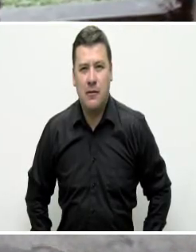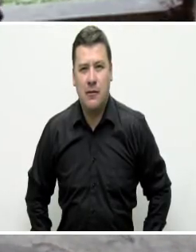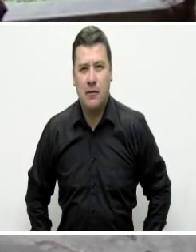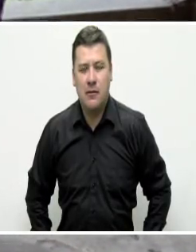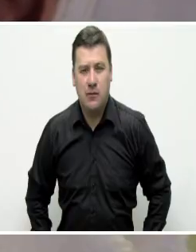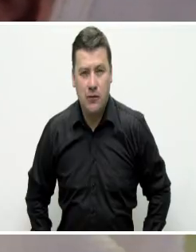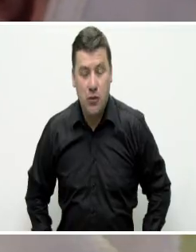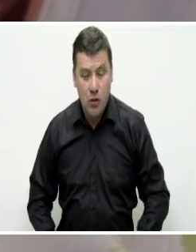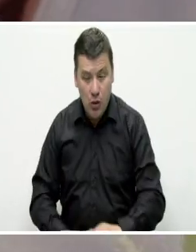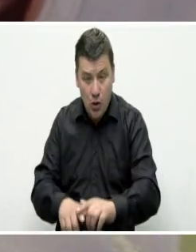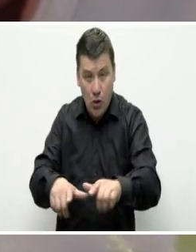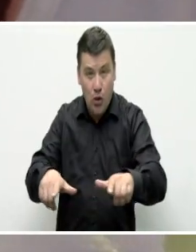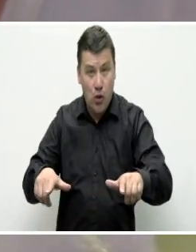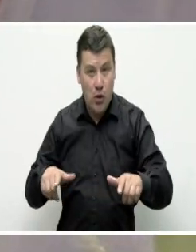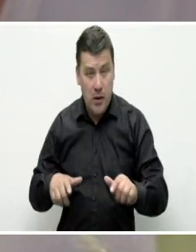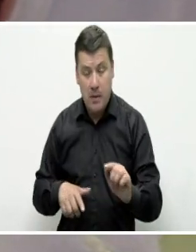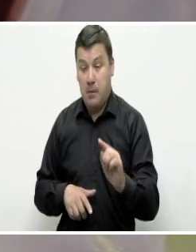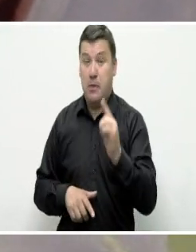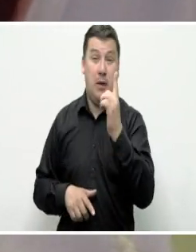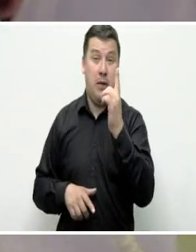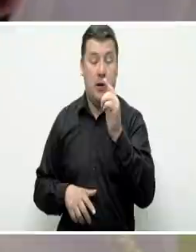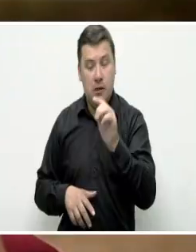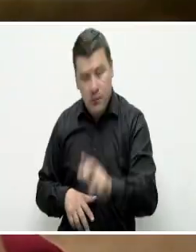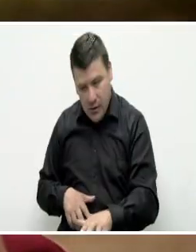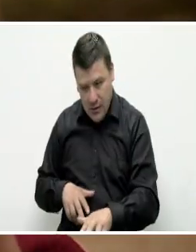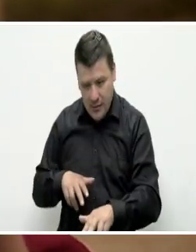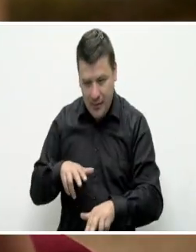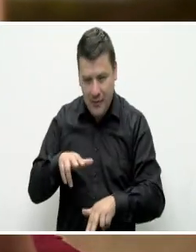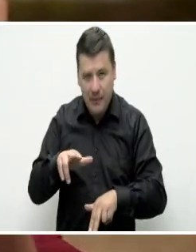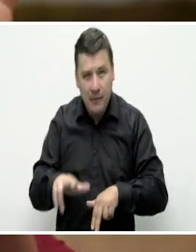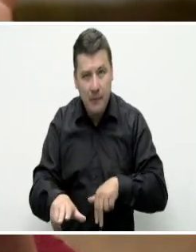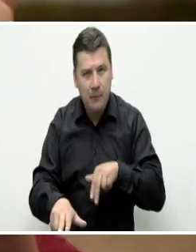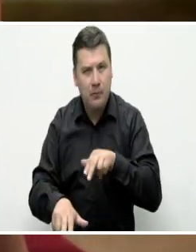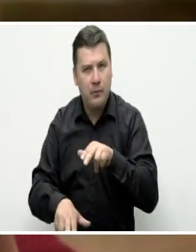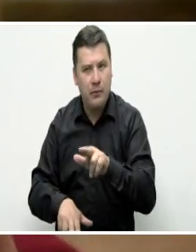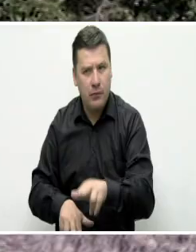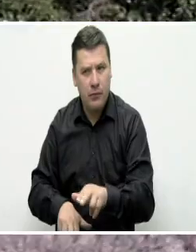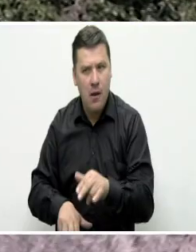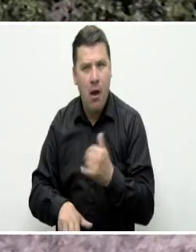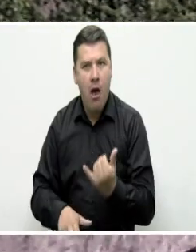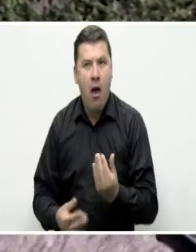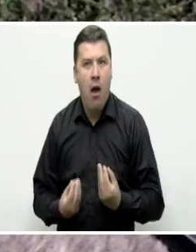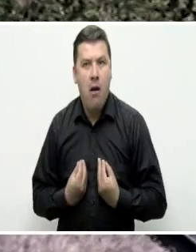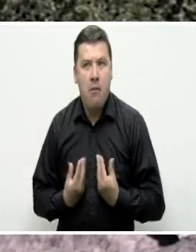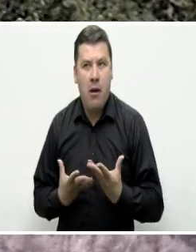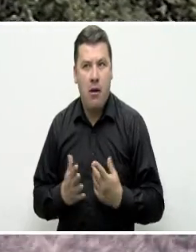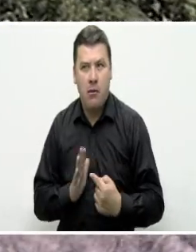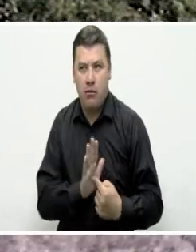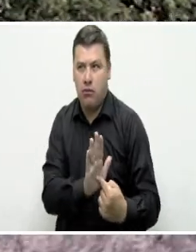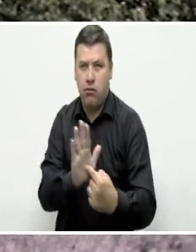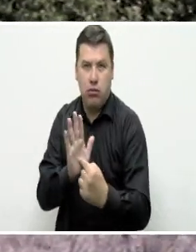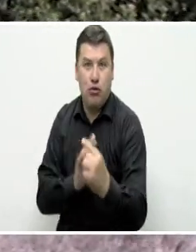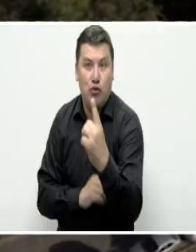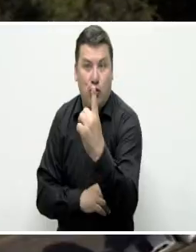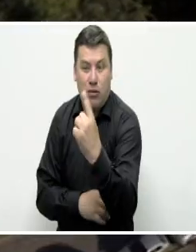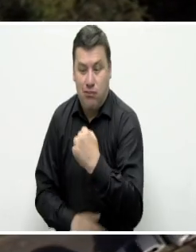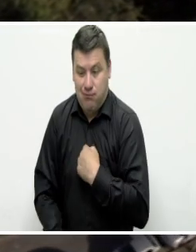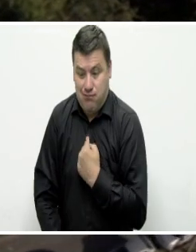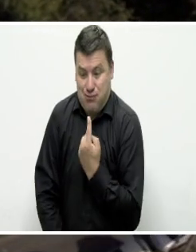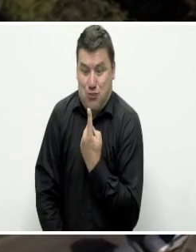El lugar donde das tus primeros pasos, donde empiezas a existir, donde tú eres único.